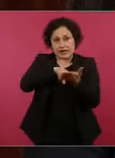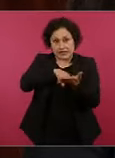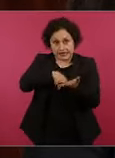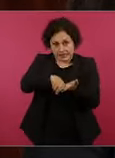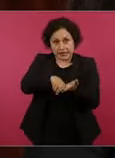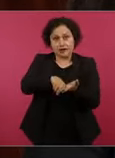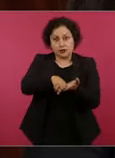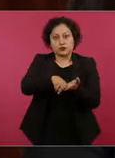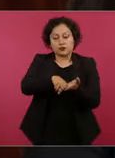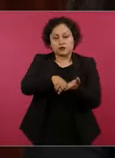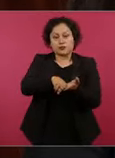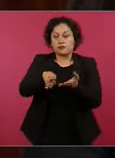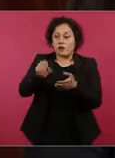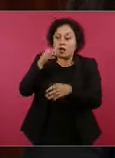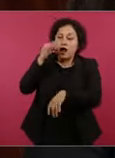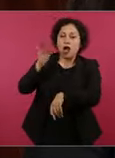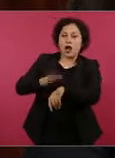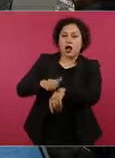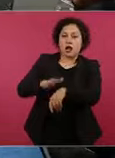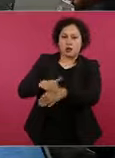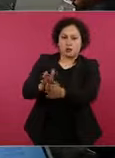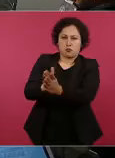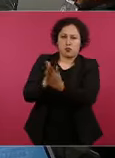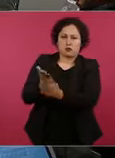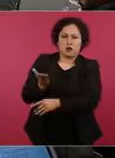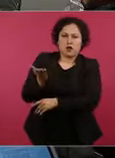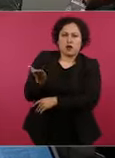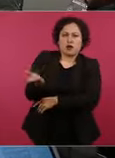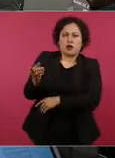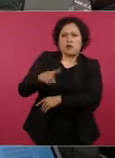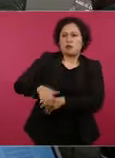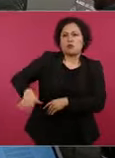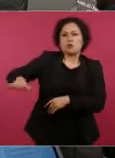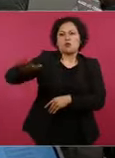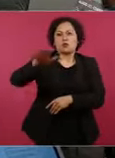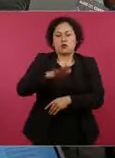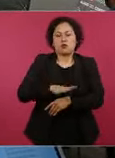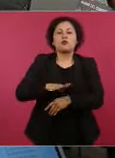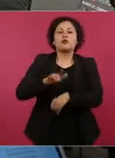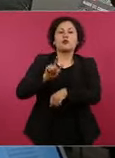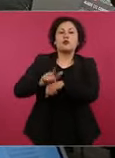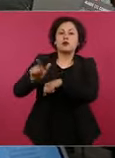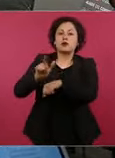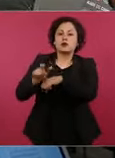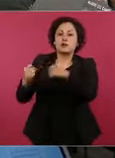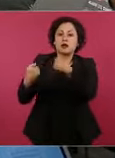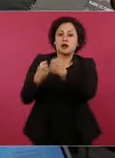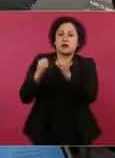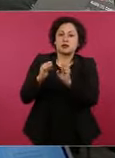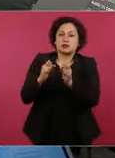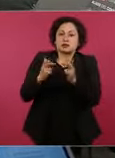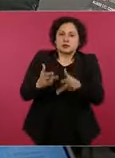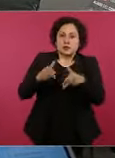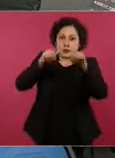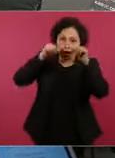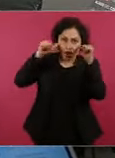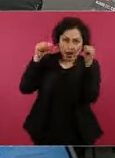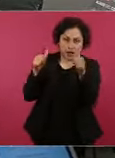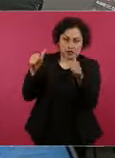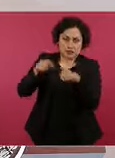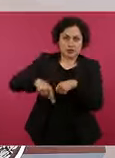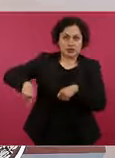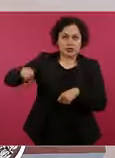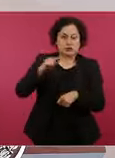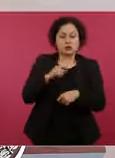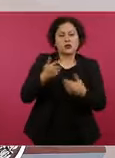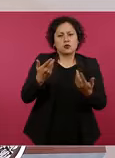deje solos a los pueblos de la montaña y también a la parte que está colindante con Guatemala, el estado de Chiapas. Es preguntarle, consultarle si le